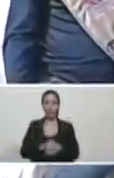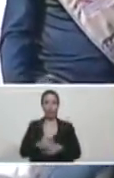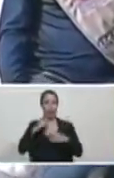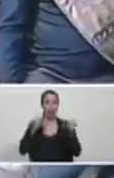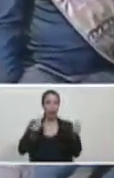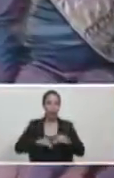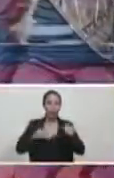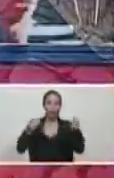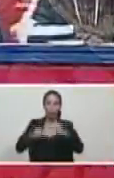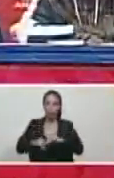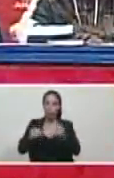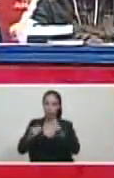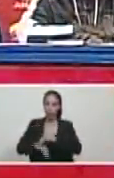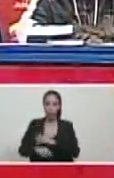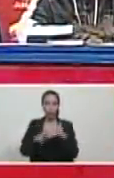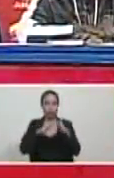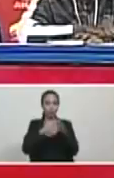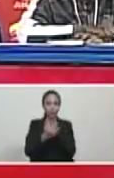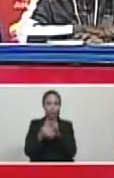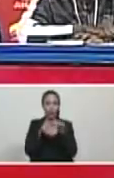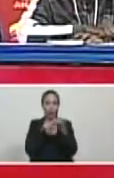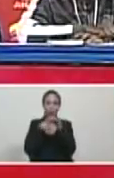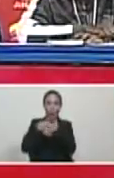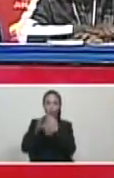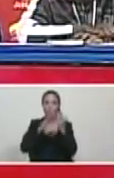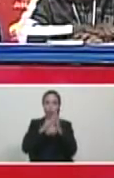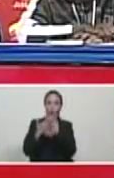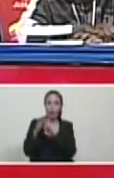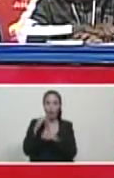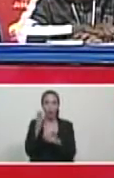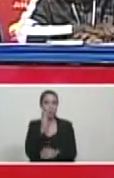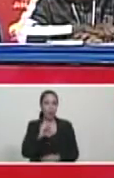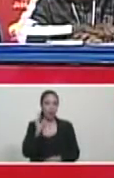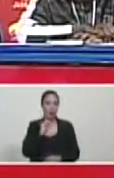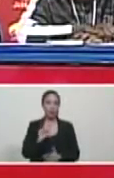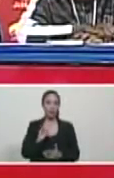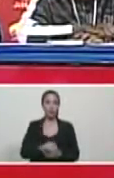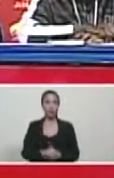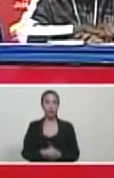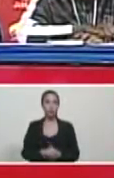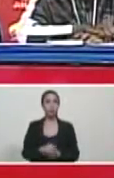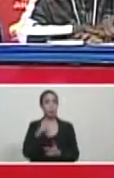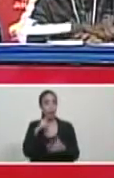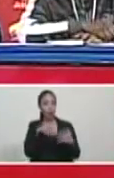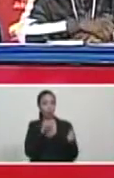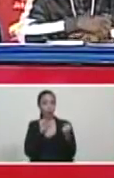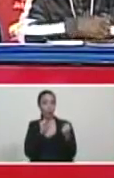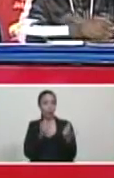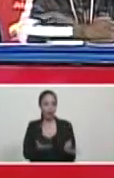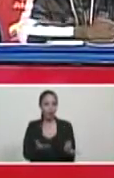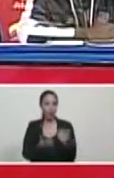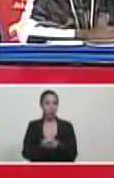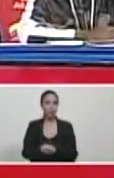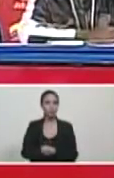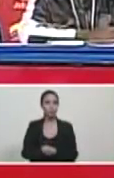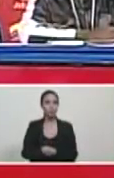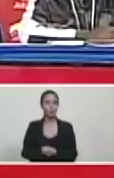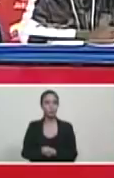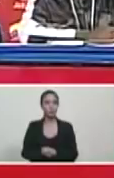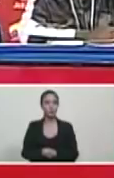se hacen en cada barrio, en cada comunidad, son experiencias que debemos aprender. Tú sabes a qué me